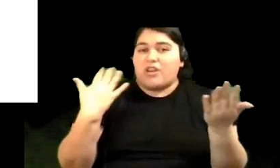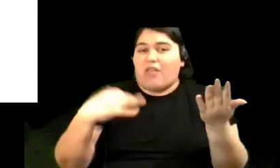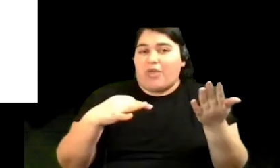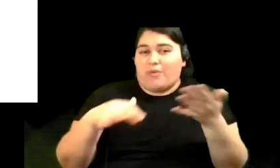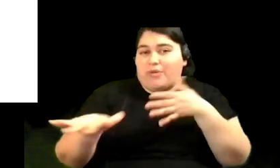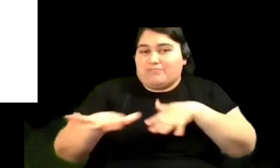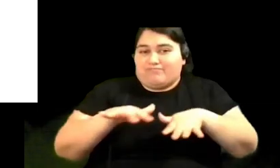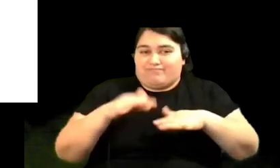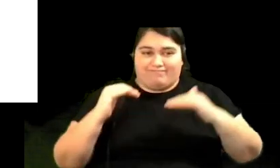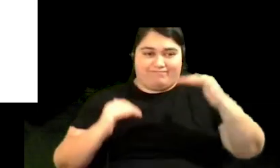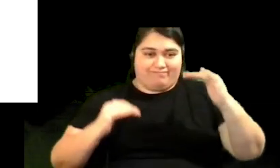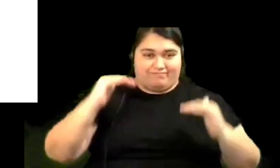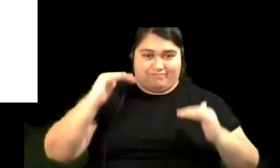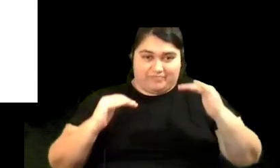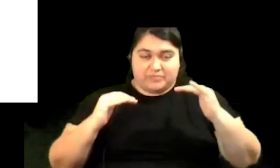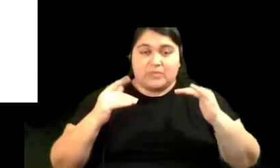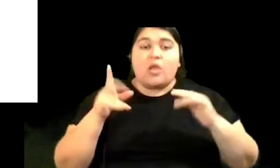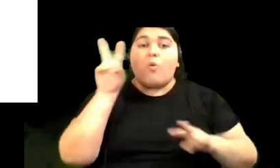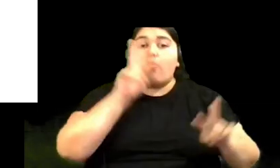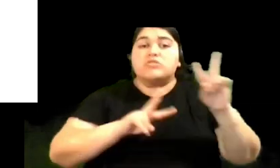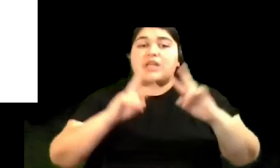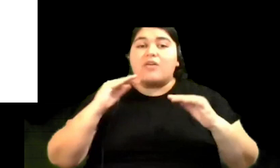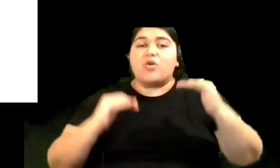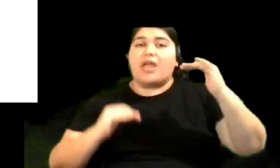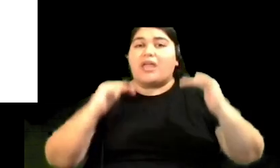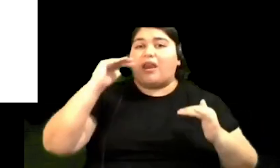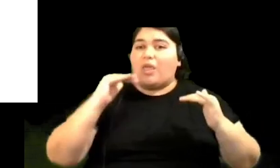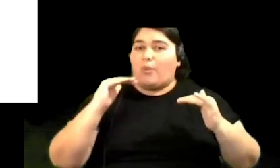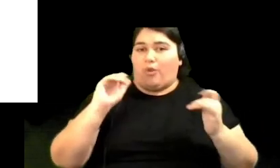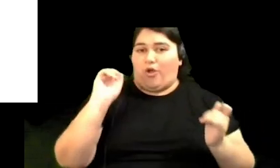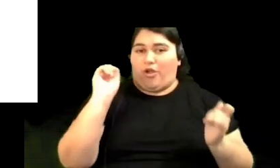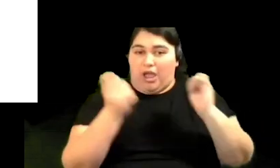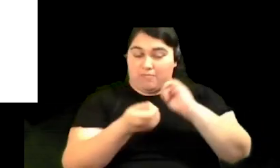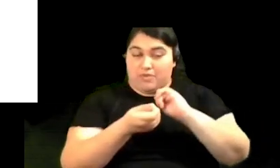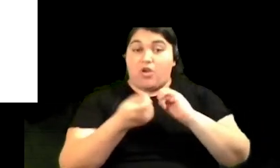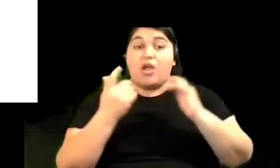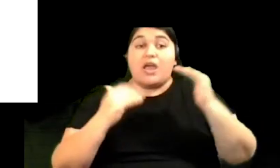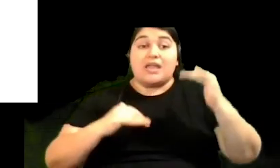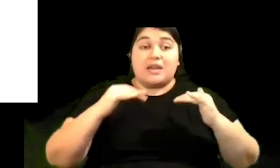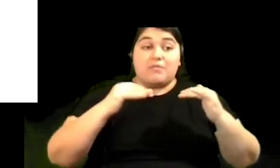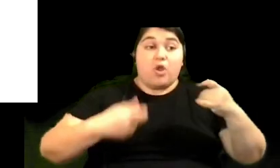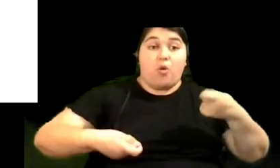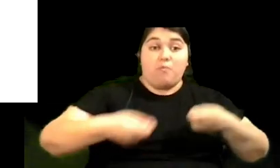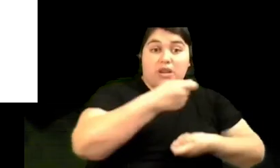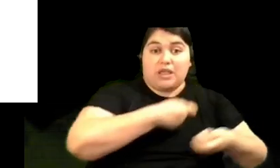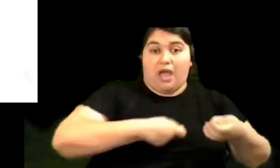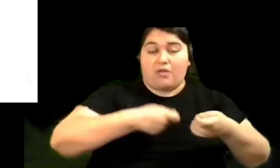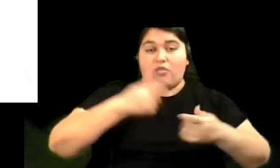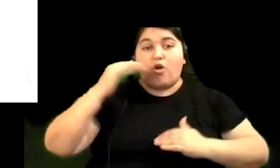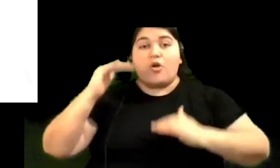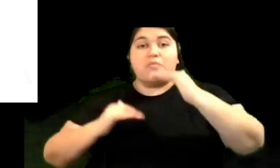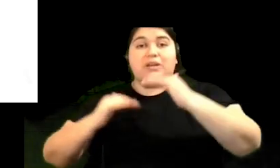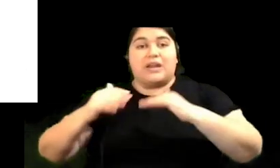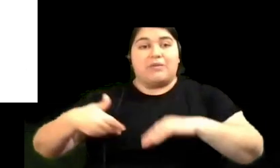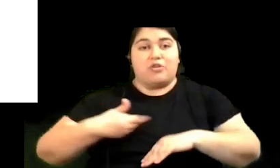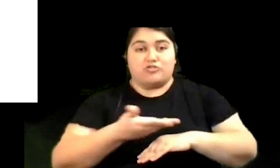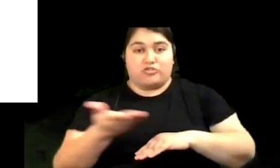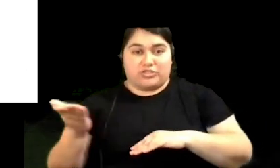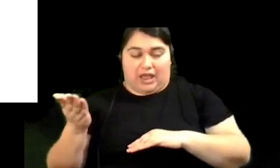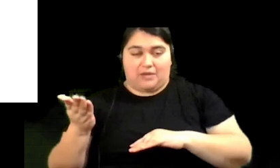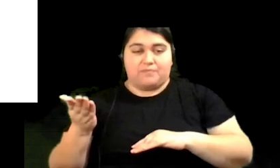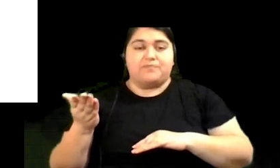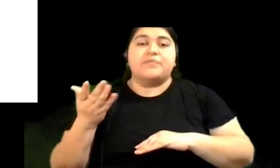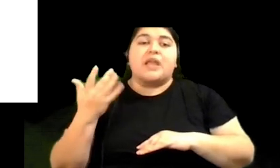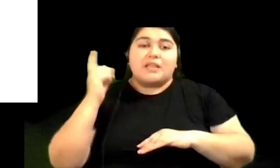acá? Bueno, hay un equilibrio que se va a cambiar, que va a ser el equilibrio del mercado, un equilibrio de carácter social. Y las